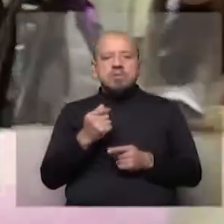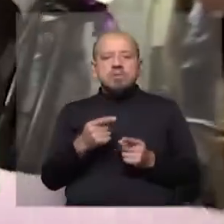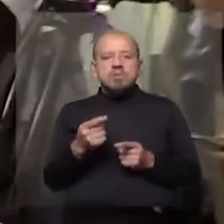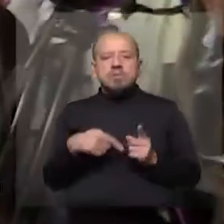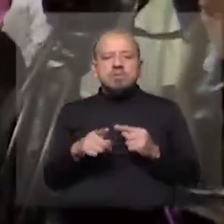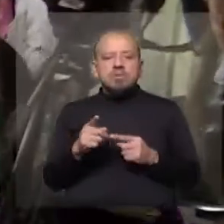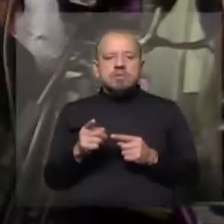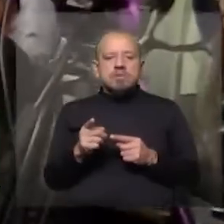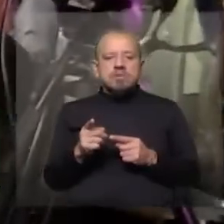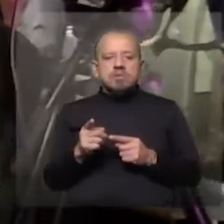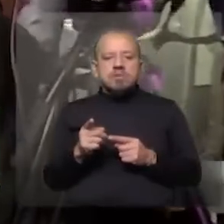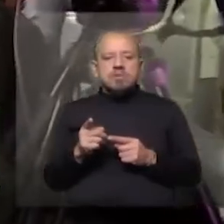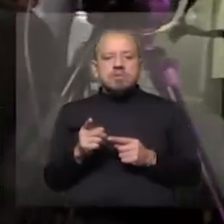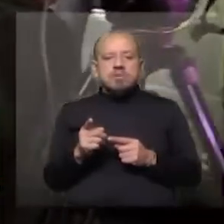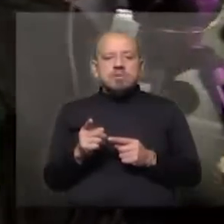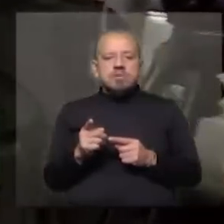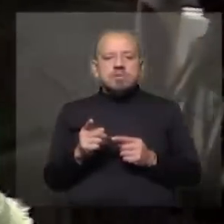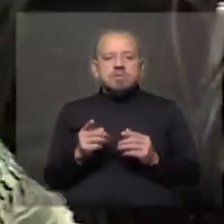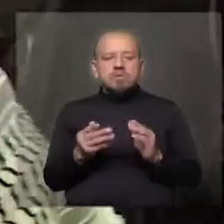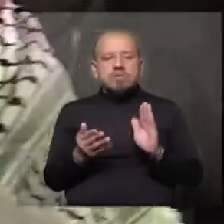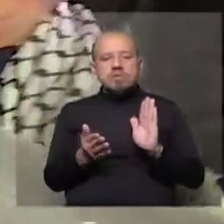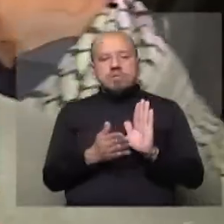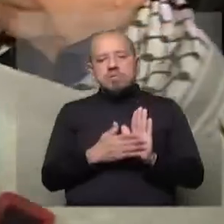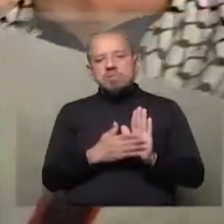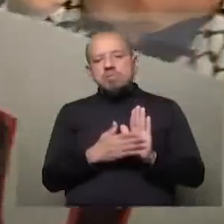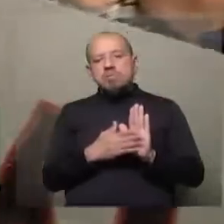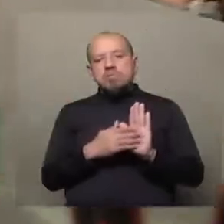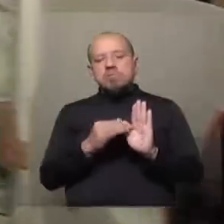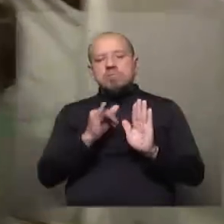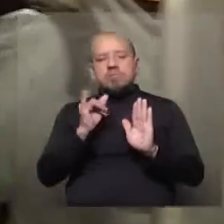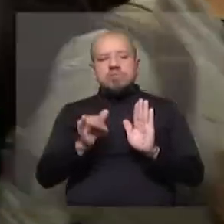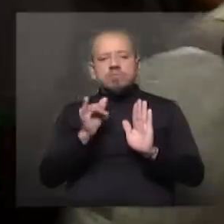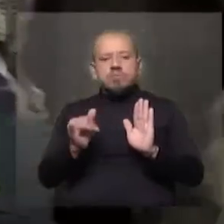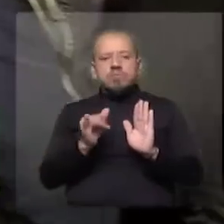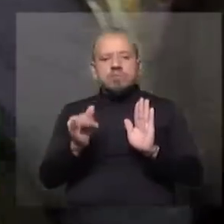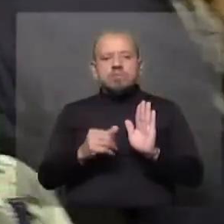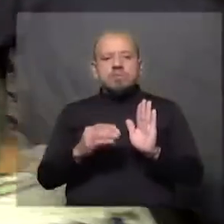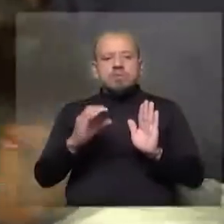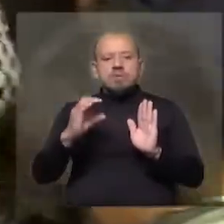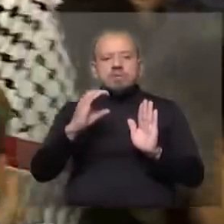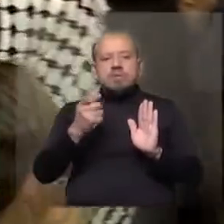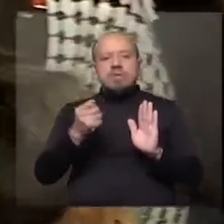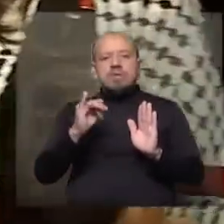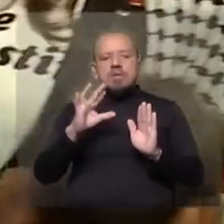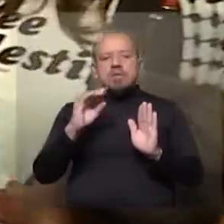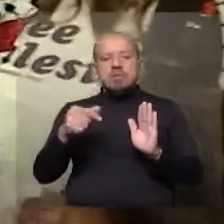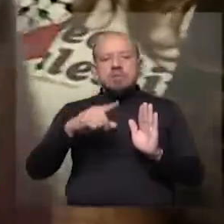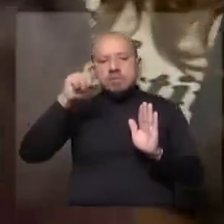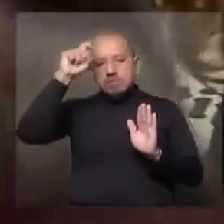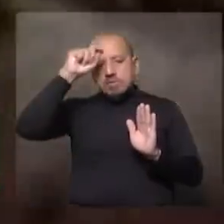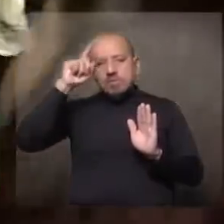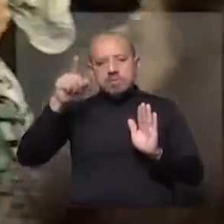en un comunicado les cuento compañeras que en un comunicado difundido por el gobierno del Cairo de Egipto se informó